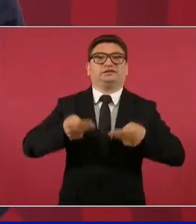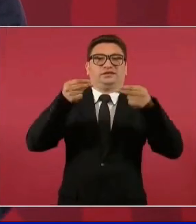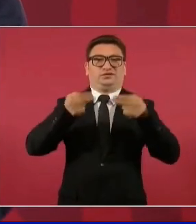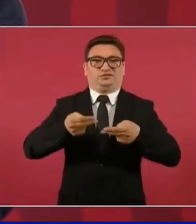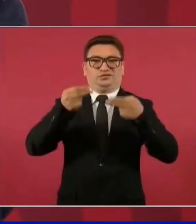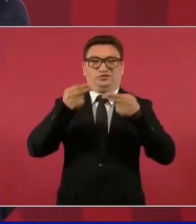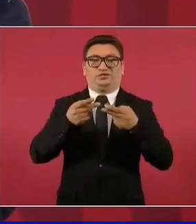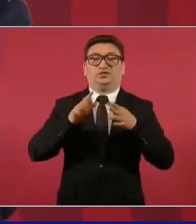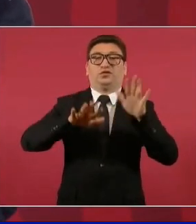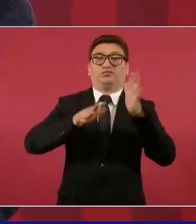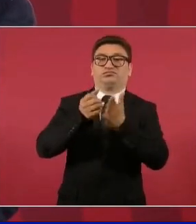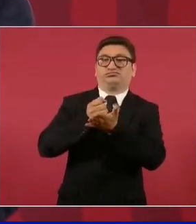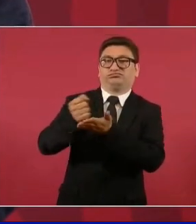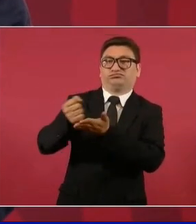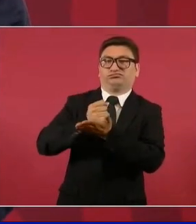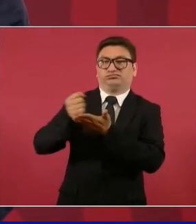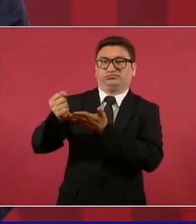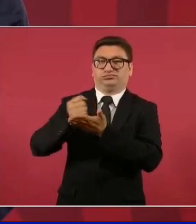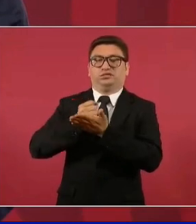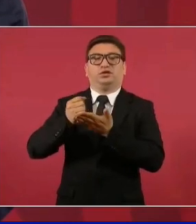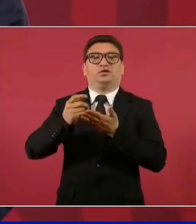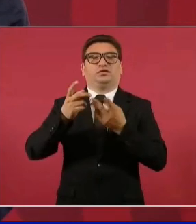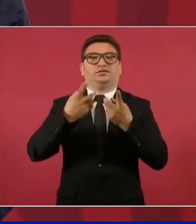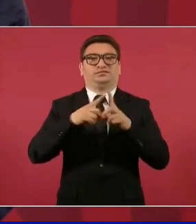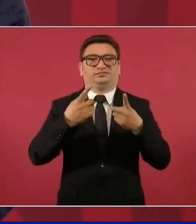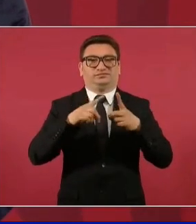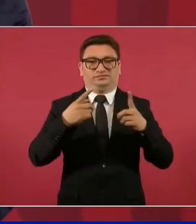créditos en la banca de desarrollo,